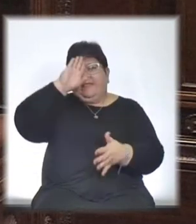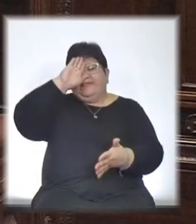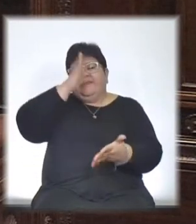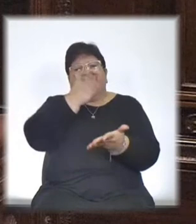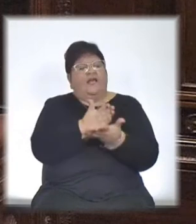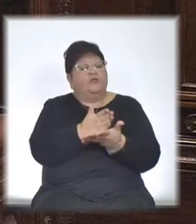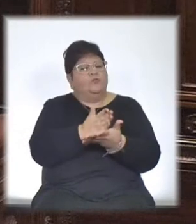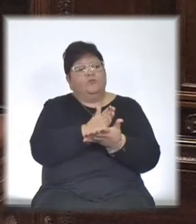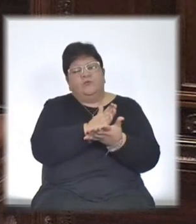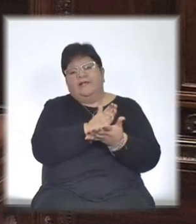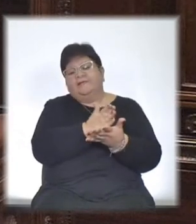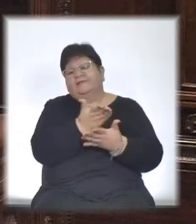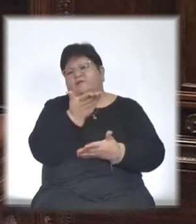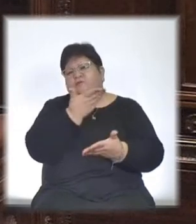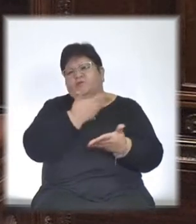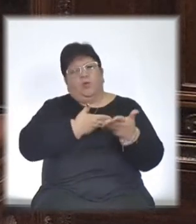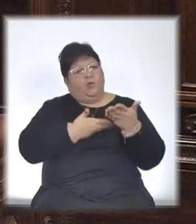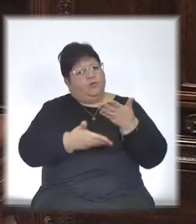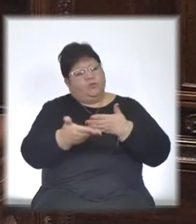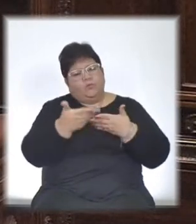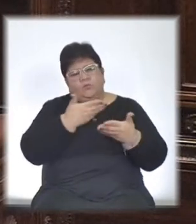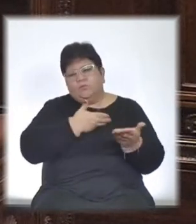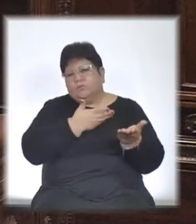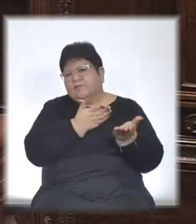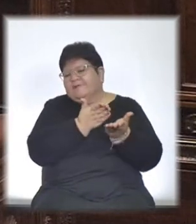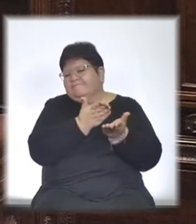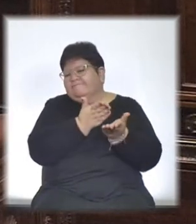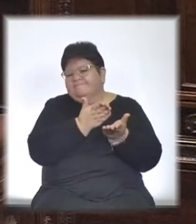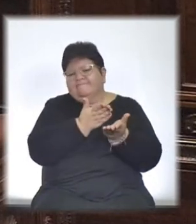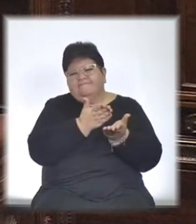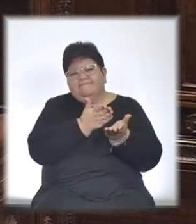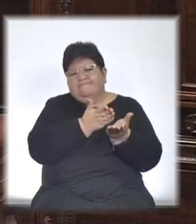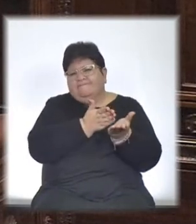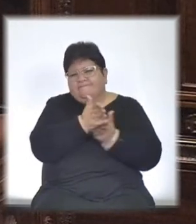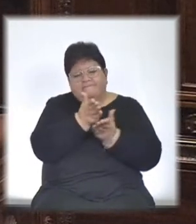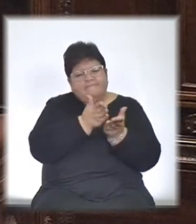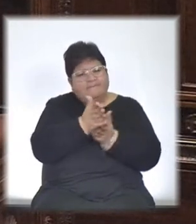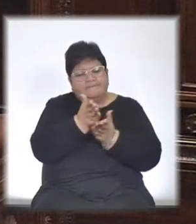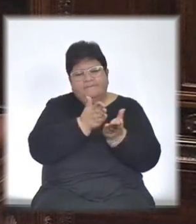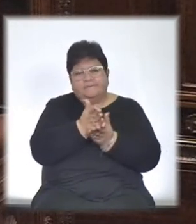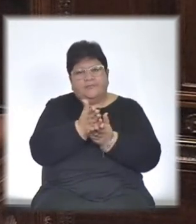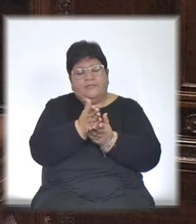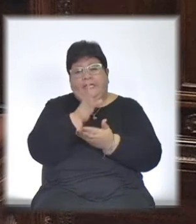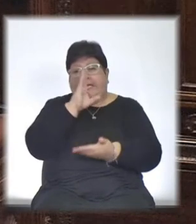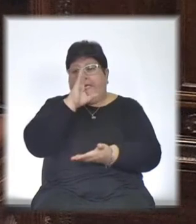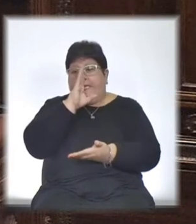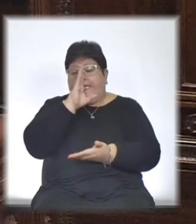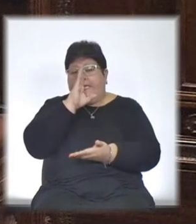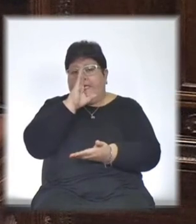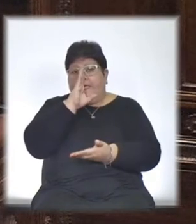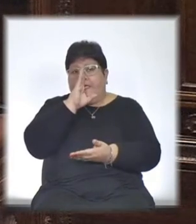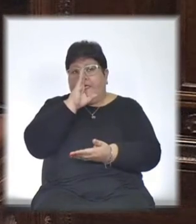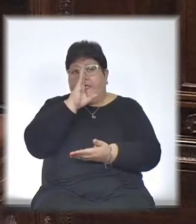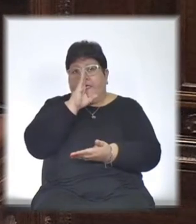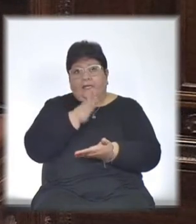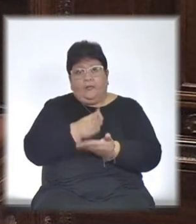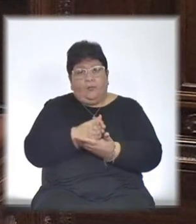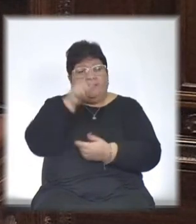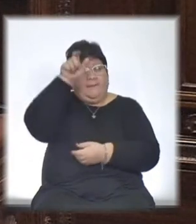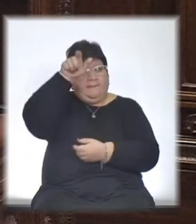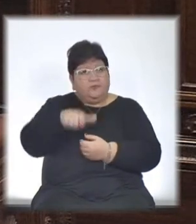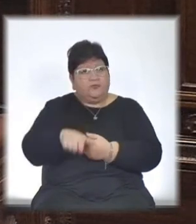sin pausa. Es imprescindible recordar que el último muerto en torturas fue el 16 de